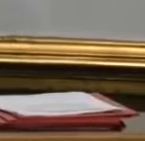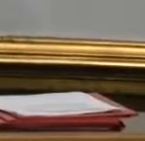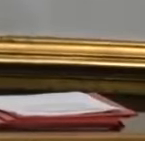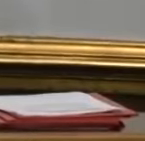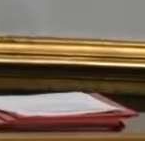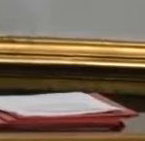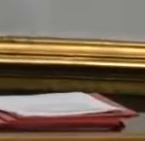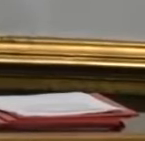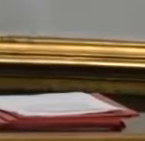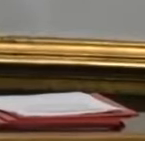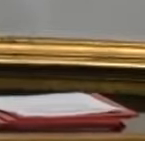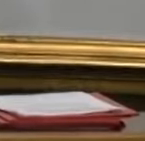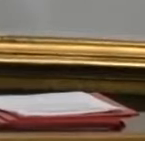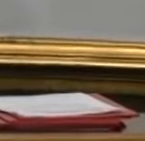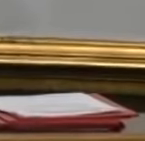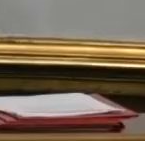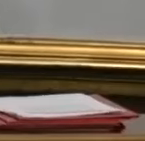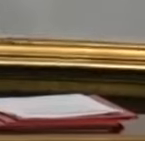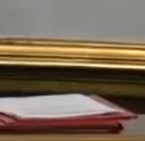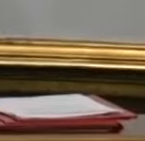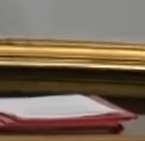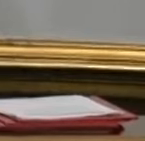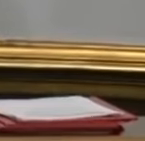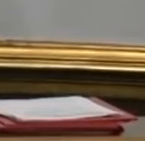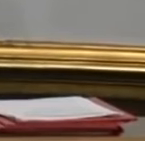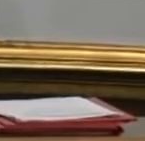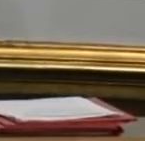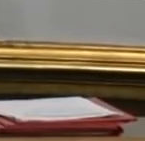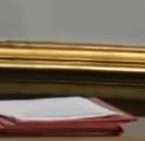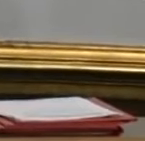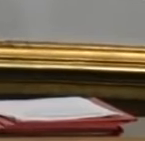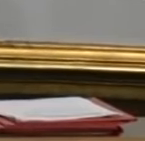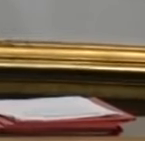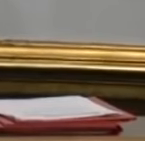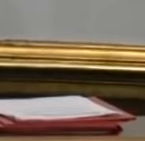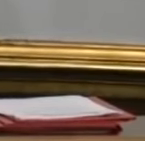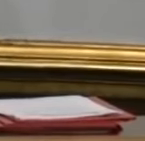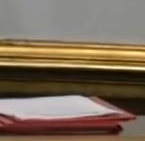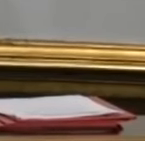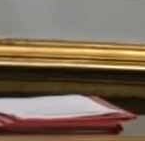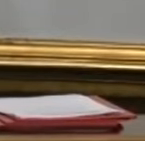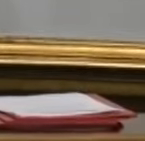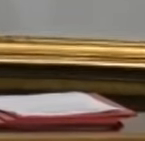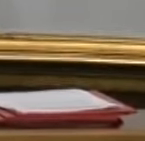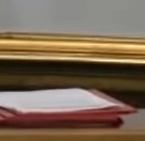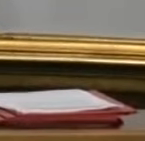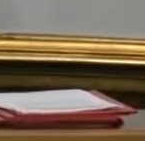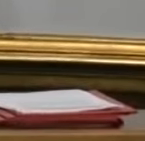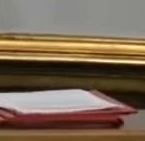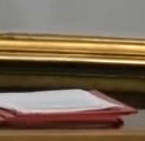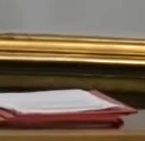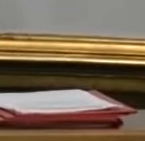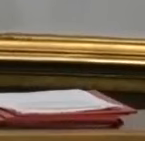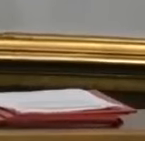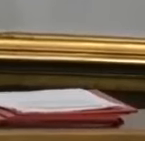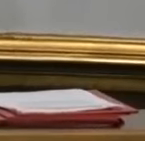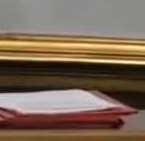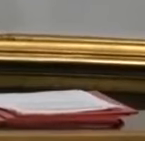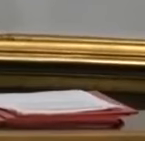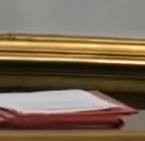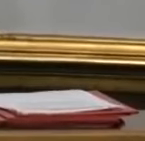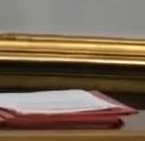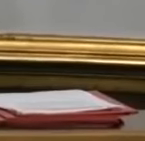Gracias, diputados. Agradecimiento especial a todas las diputadas y diputados de la Comisión de Desarrollo Social Integral de